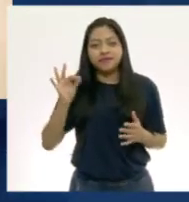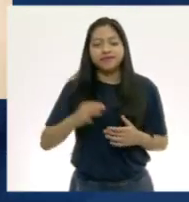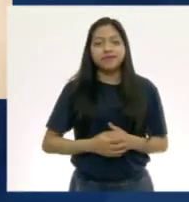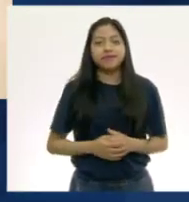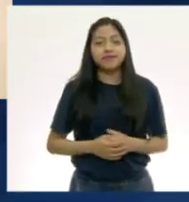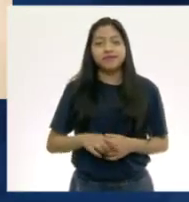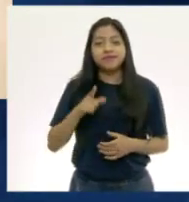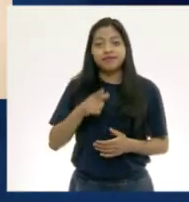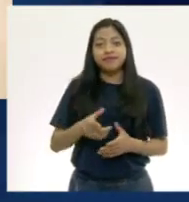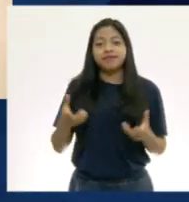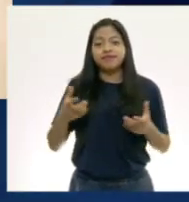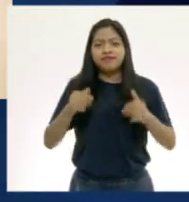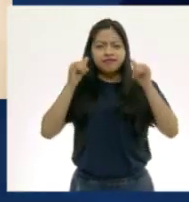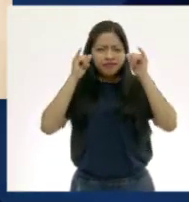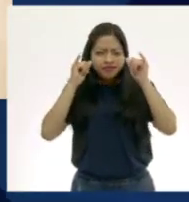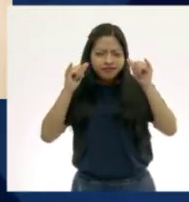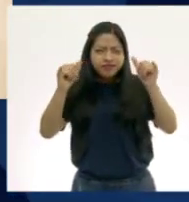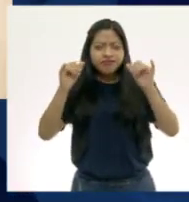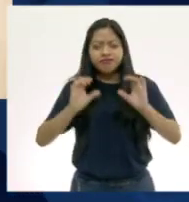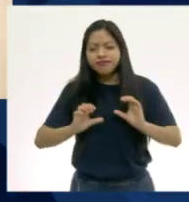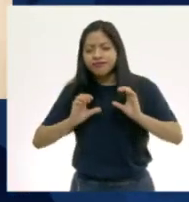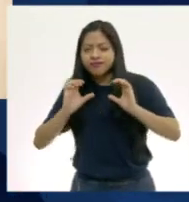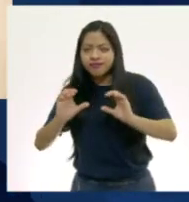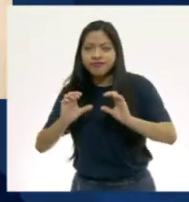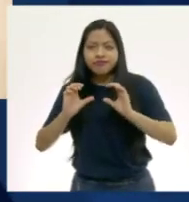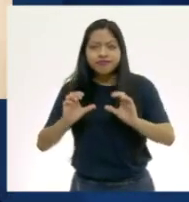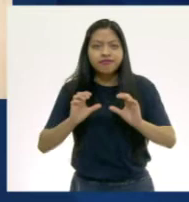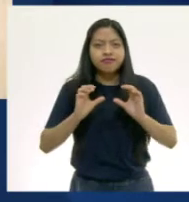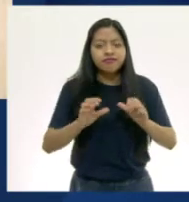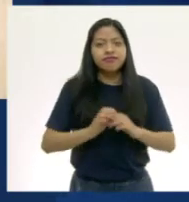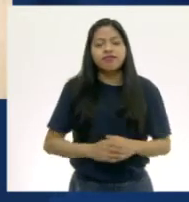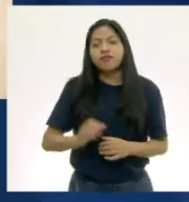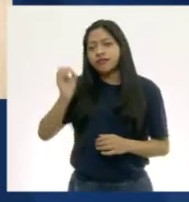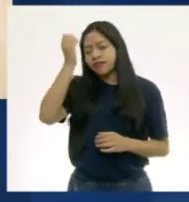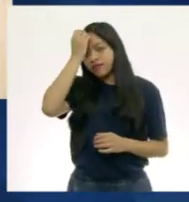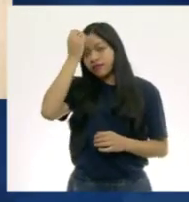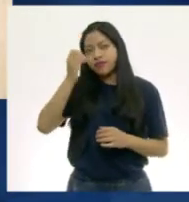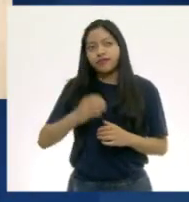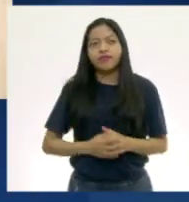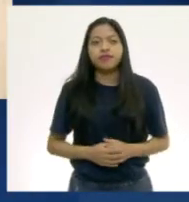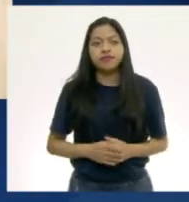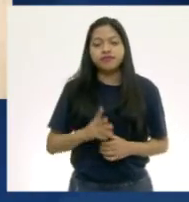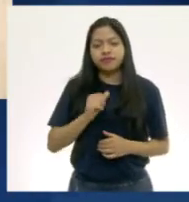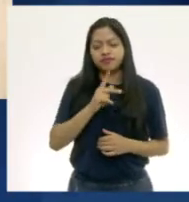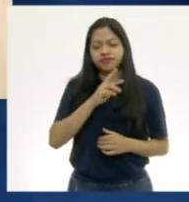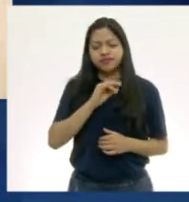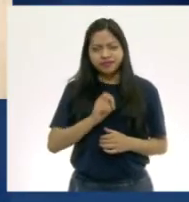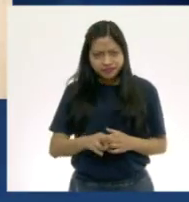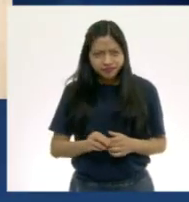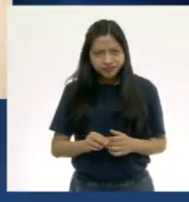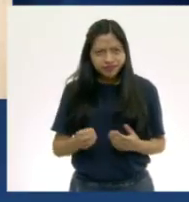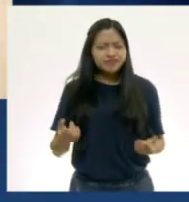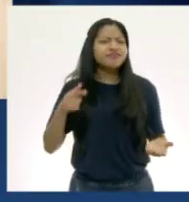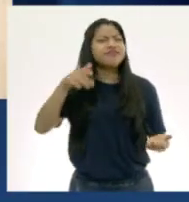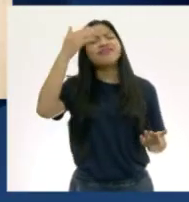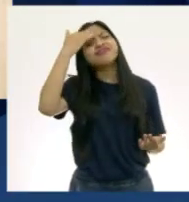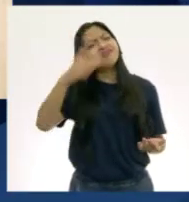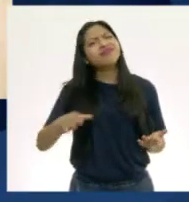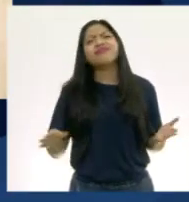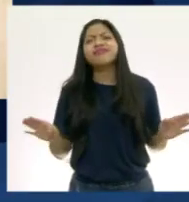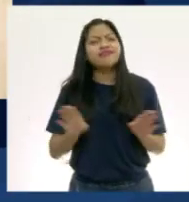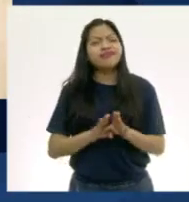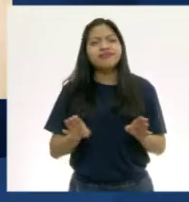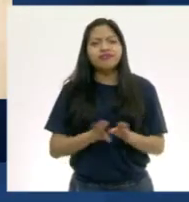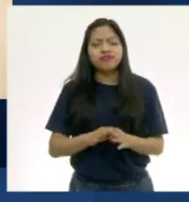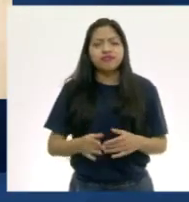la ganadería, sobre todo de ganado vacuno, ovino y caprino. ¿Y eso cómo lo saben?